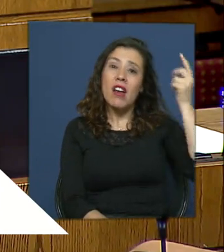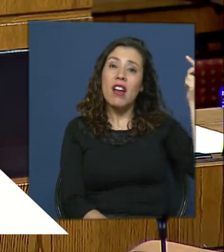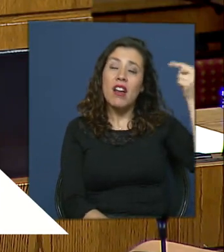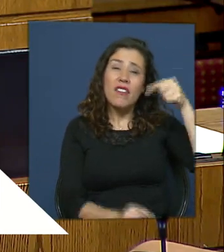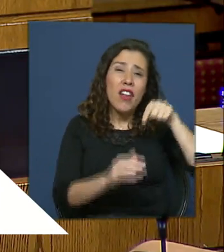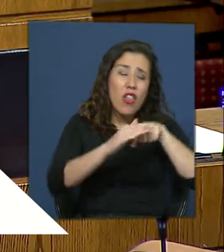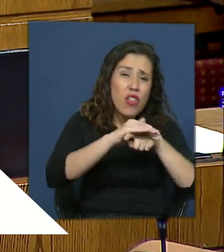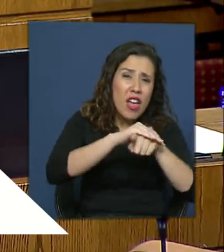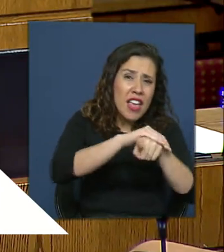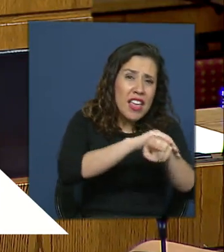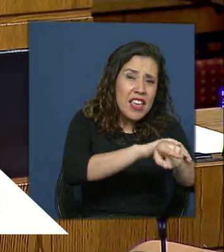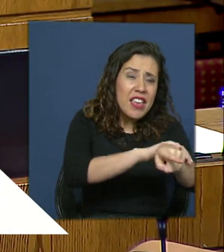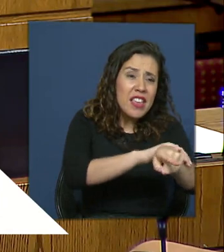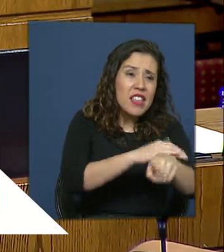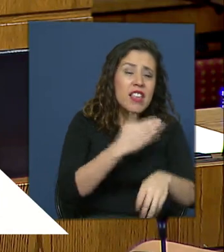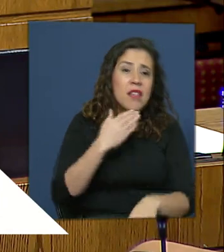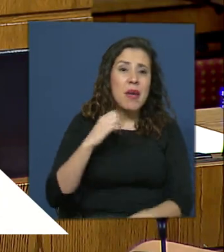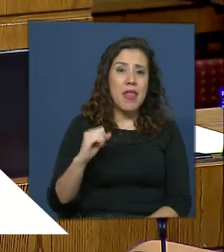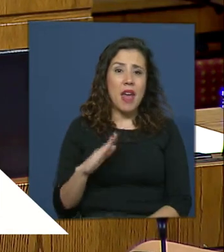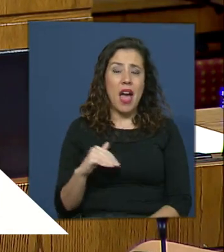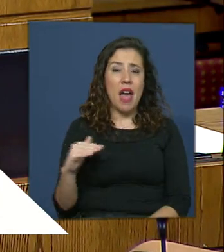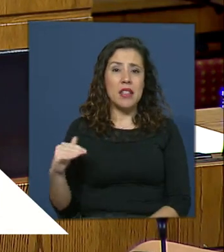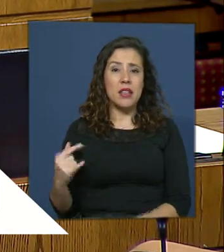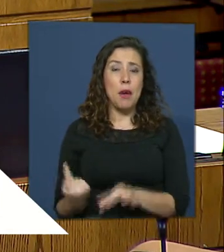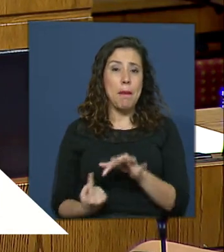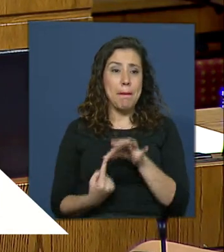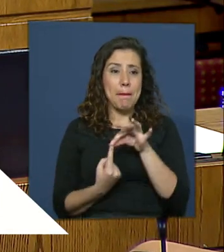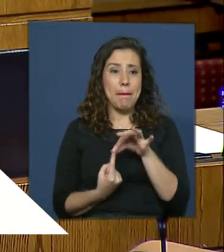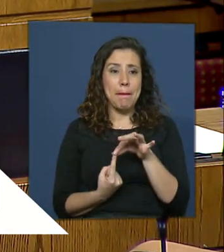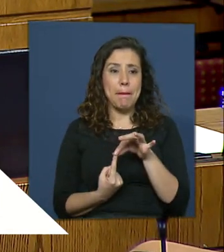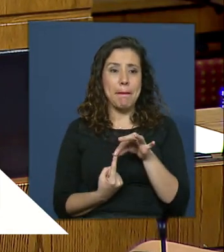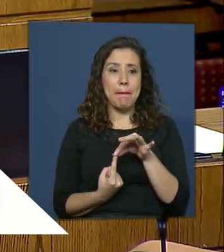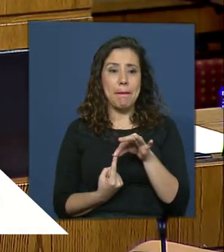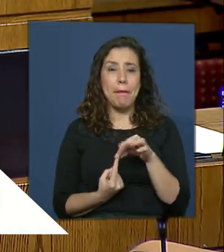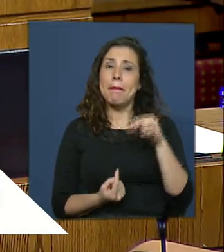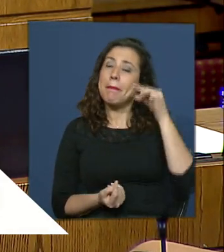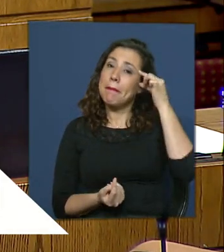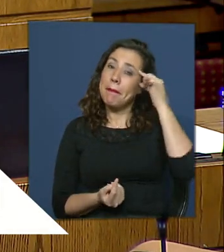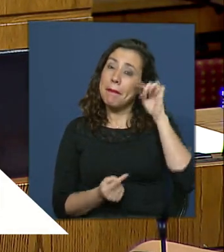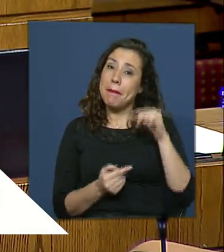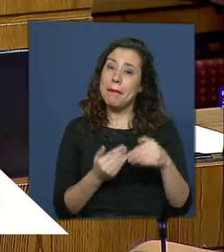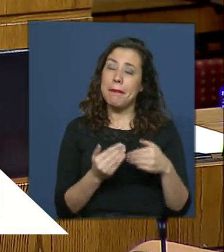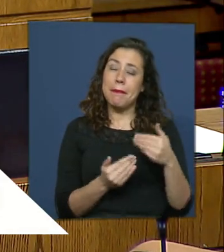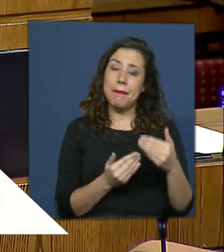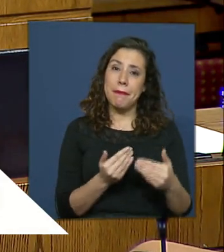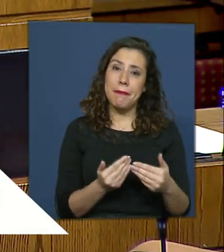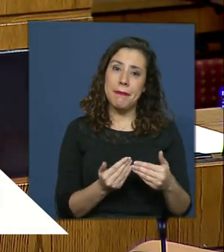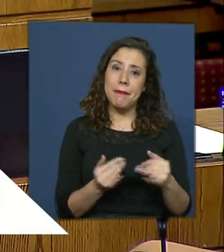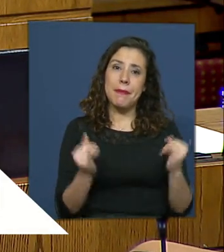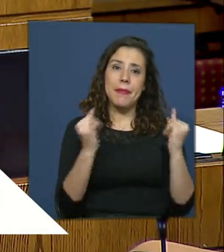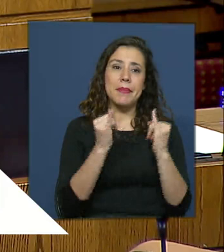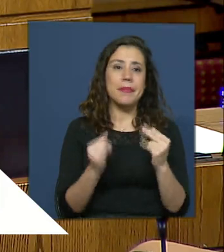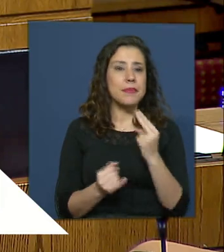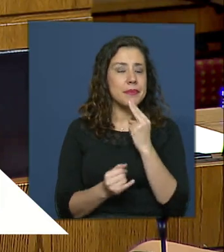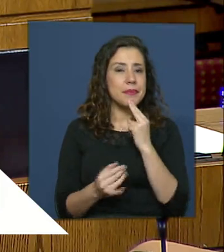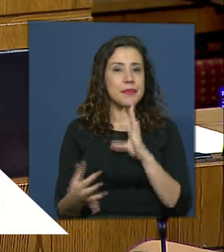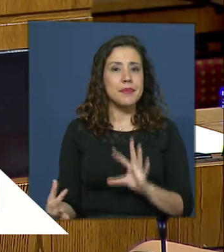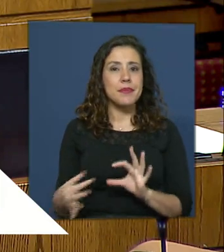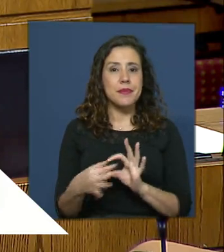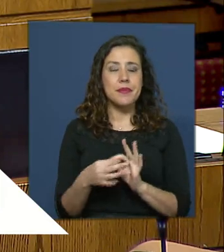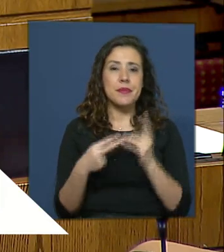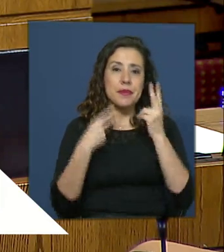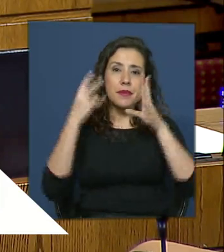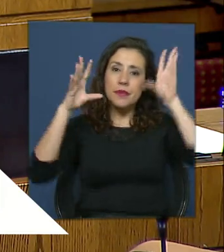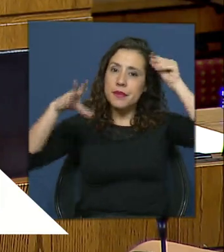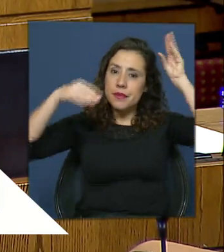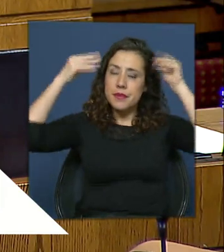el interior y desde la región de Atacama, principalmente. No obstante estos procesos, los modos de vida vinculados al